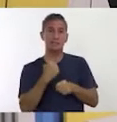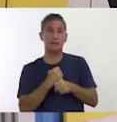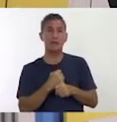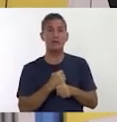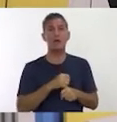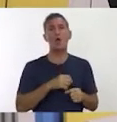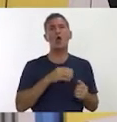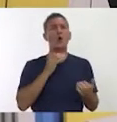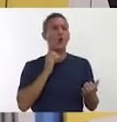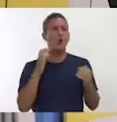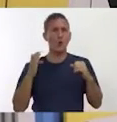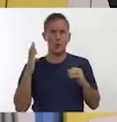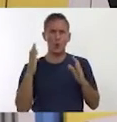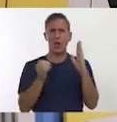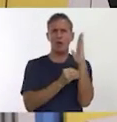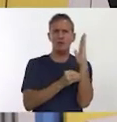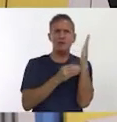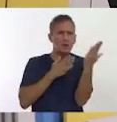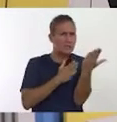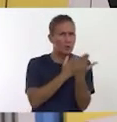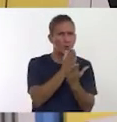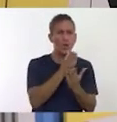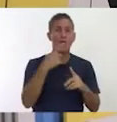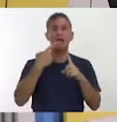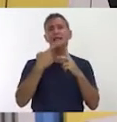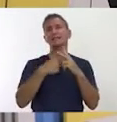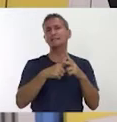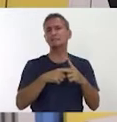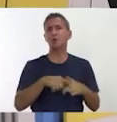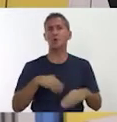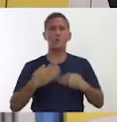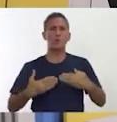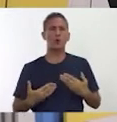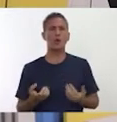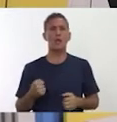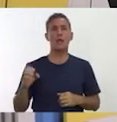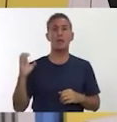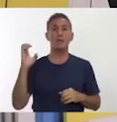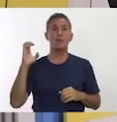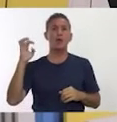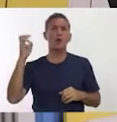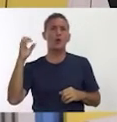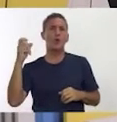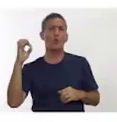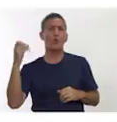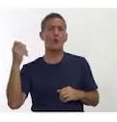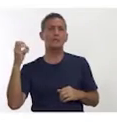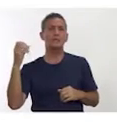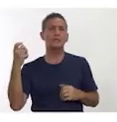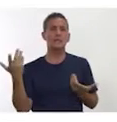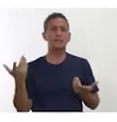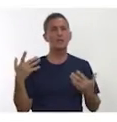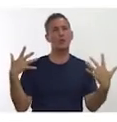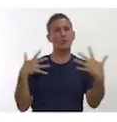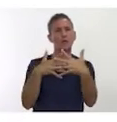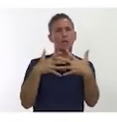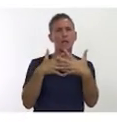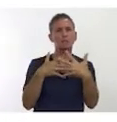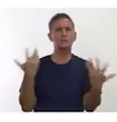el trabajo de una fuerza constante y resolver problemas cuantitativos